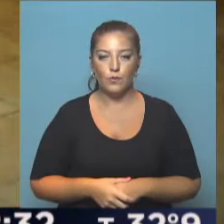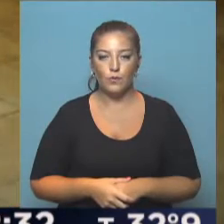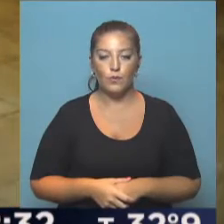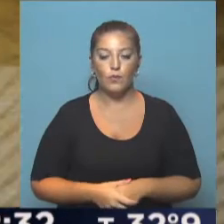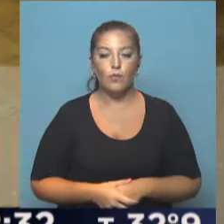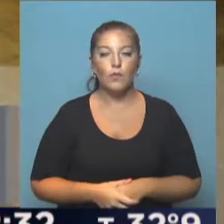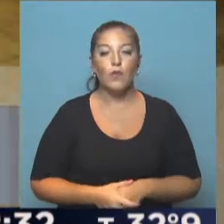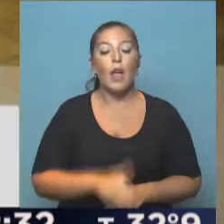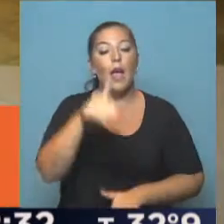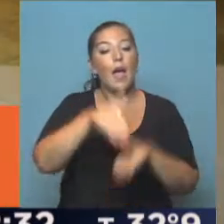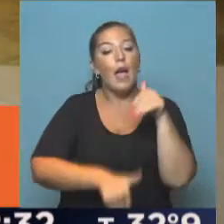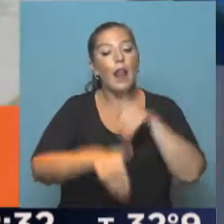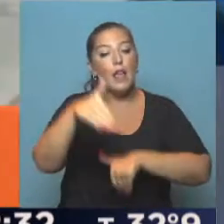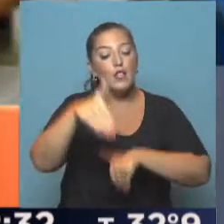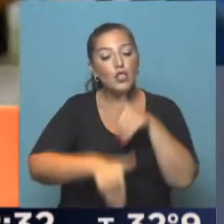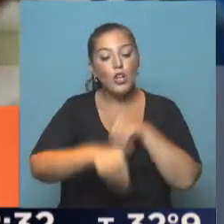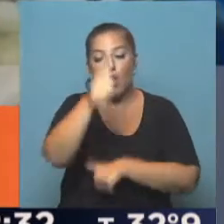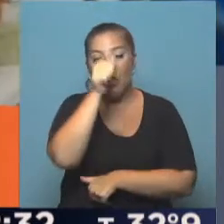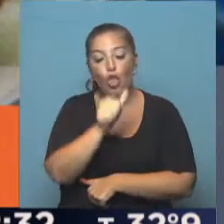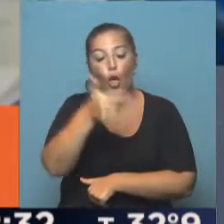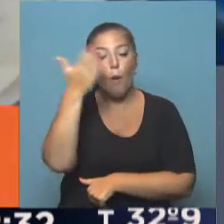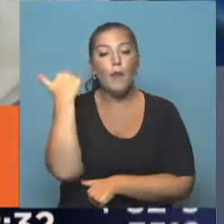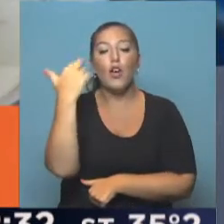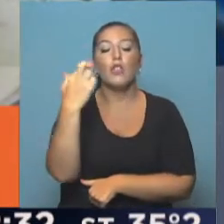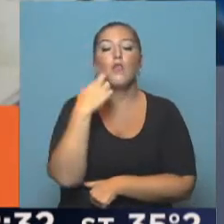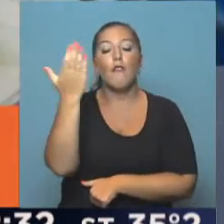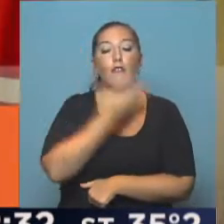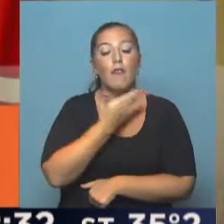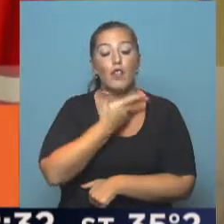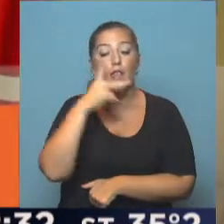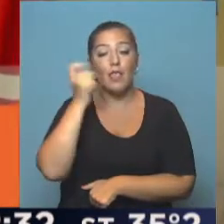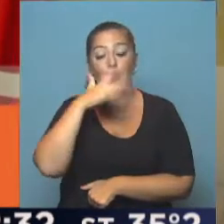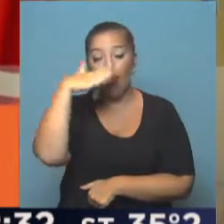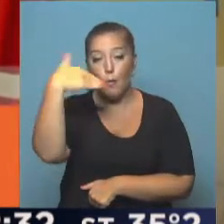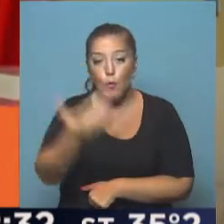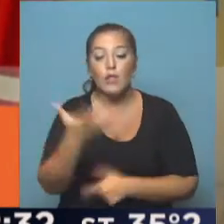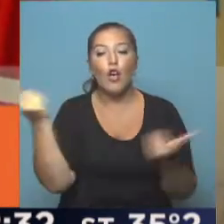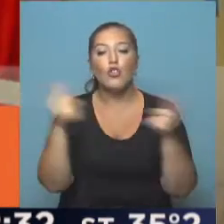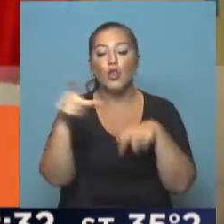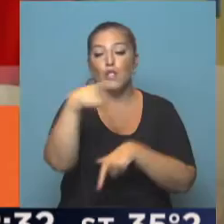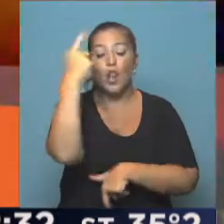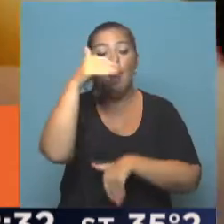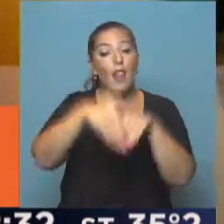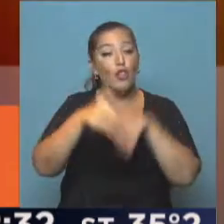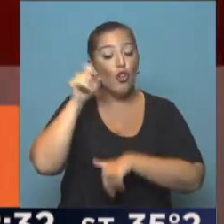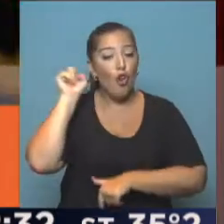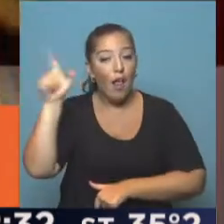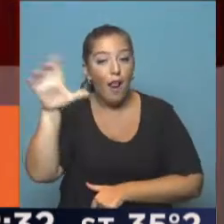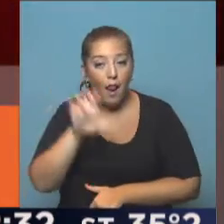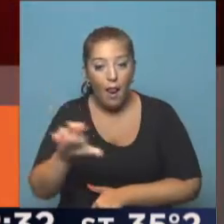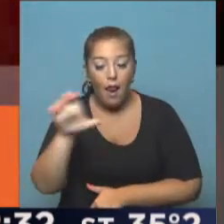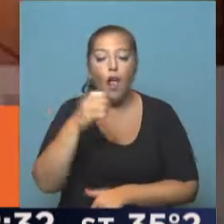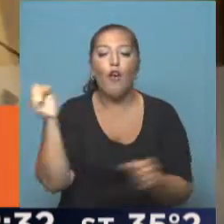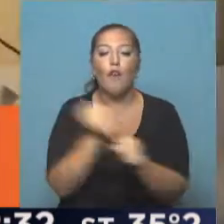Tres días después de las elecciones celebradas el domingo 19 de febrero en Ecuador, el Consejo Nacional Electoral de ese país confirmó